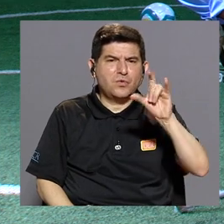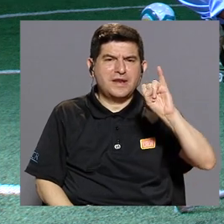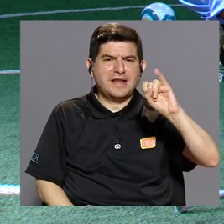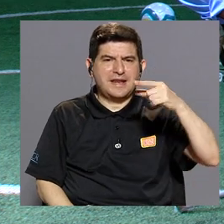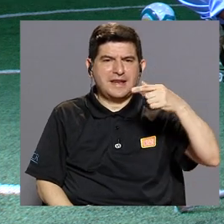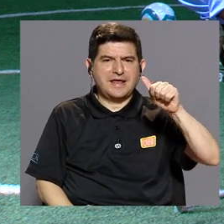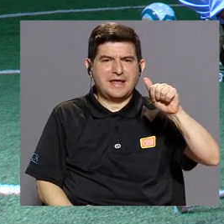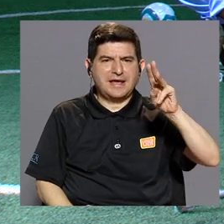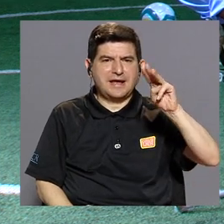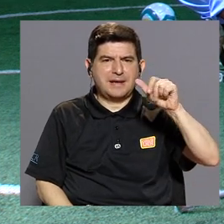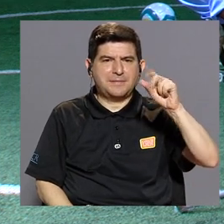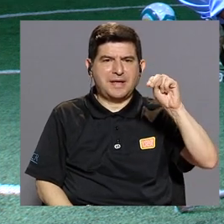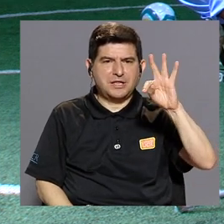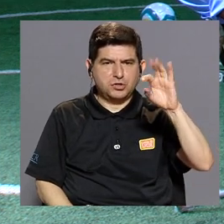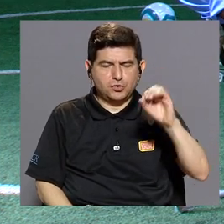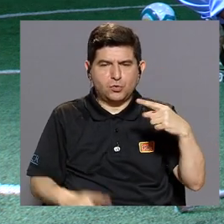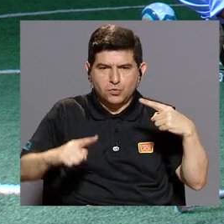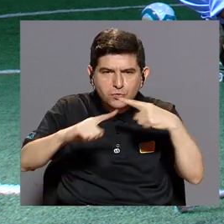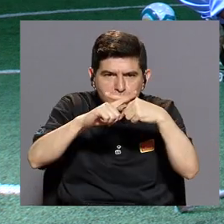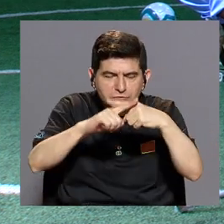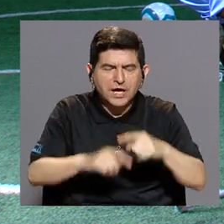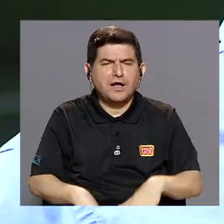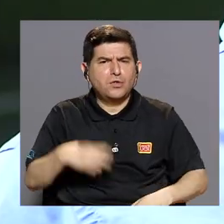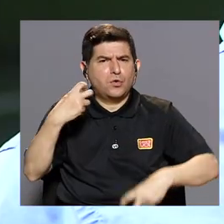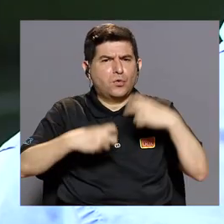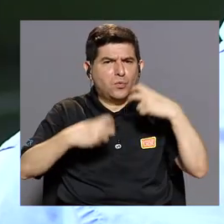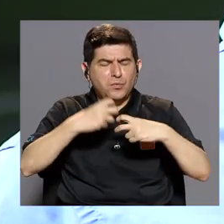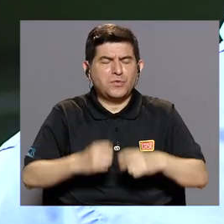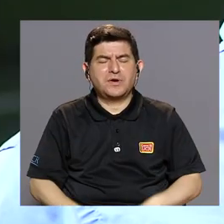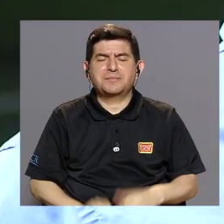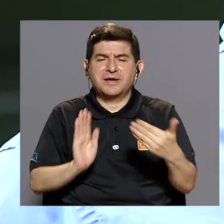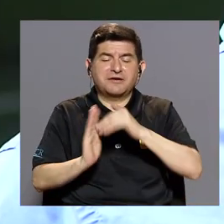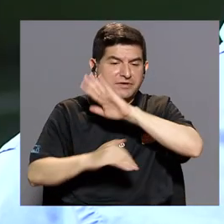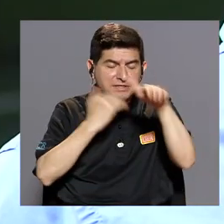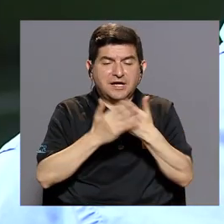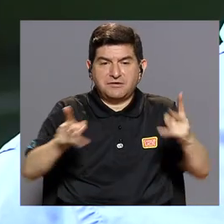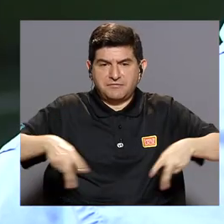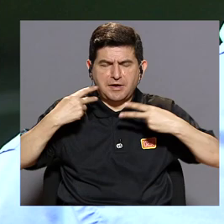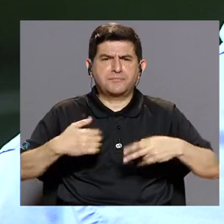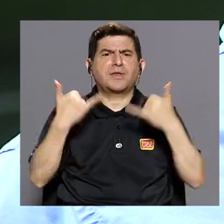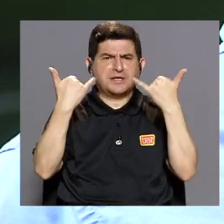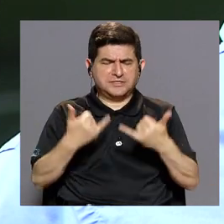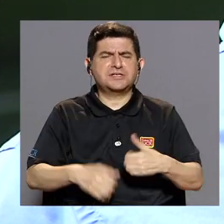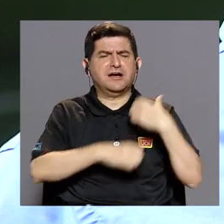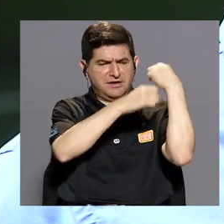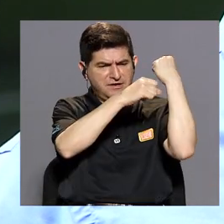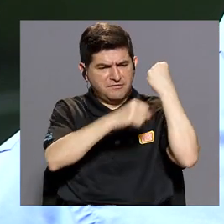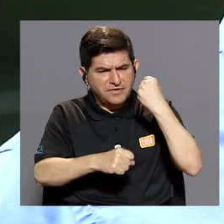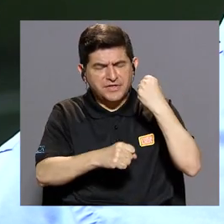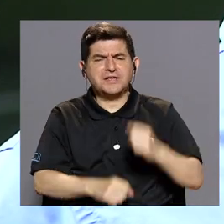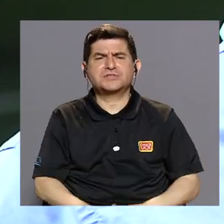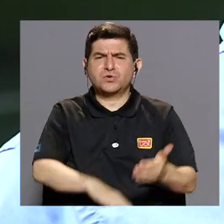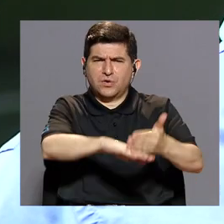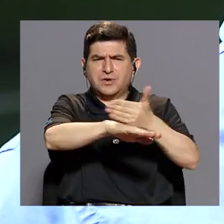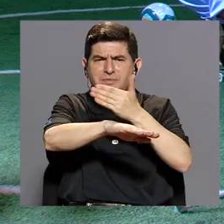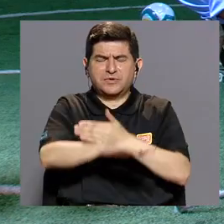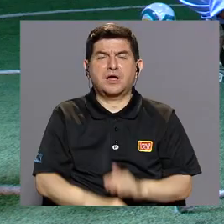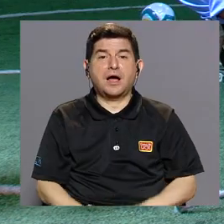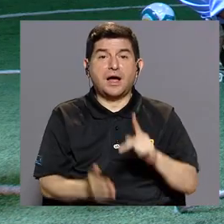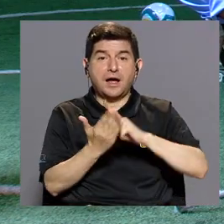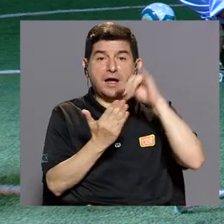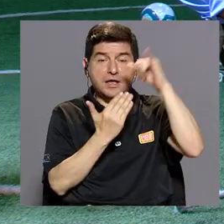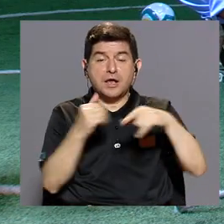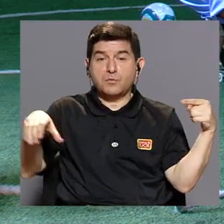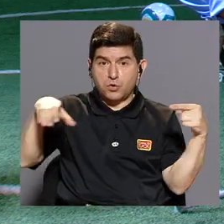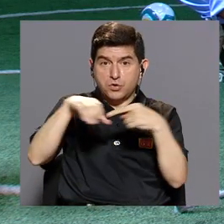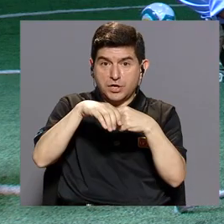eso la federación ha avanzado, ha crecido mucho. Primero en el momento de los diagnósticos. No, el proyecto Gol es algo impresionante